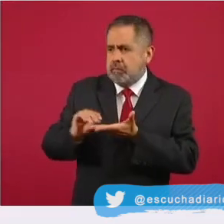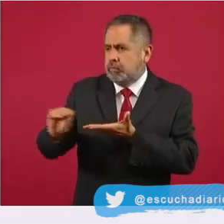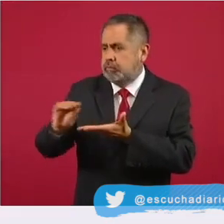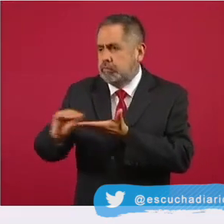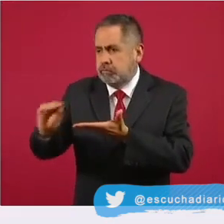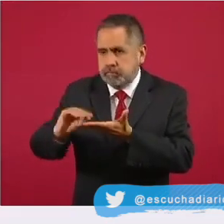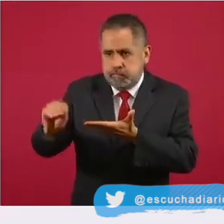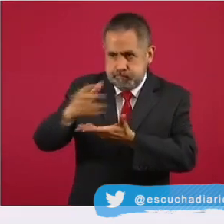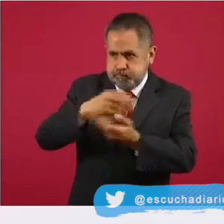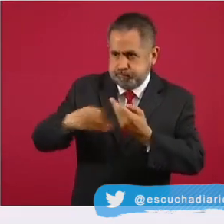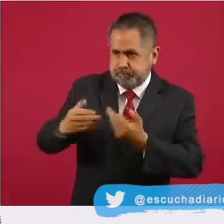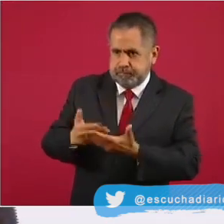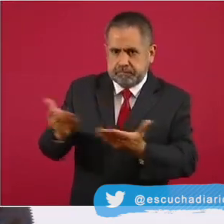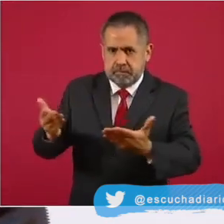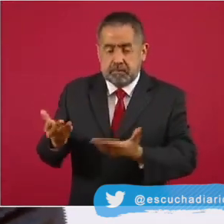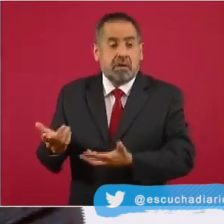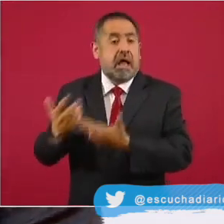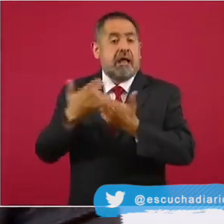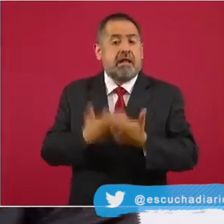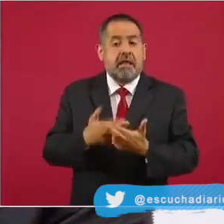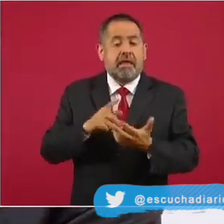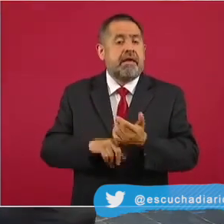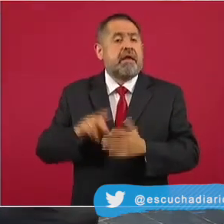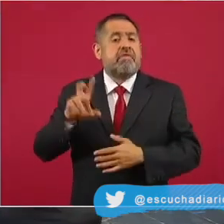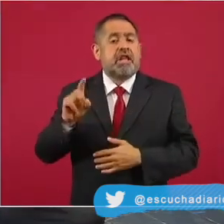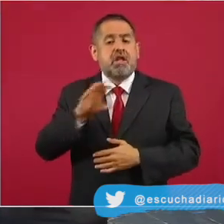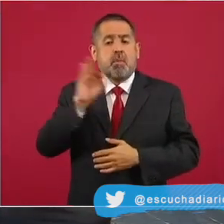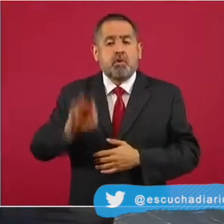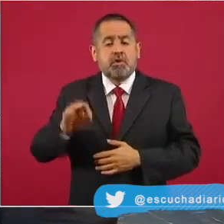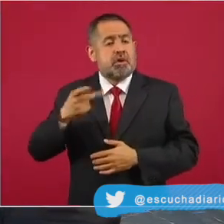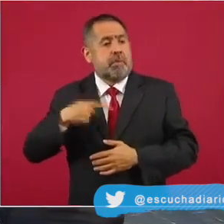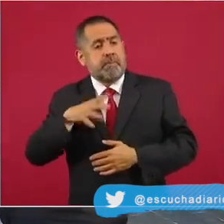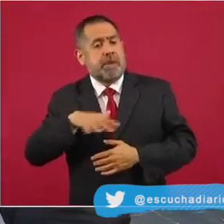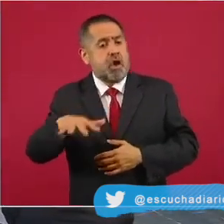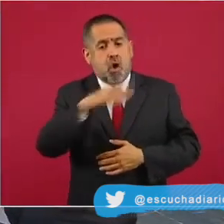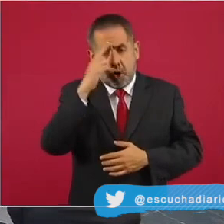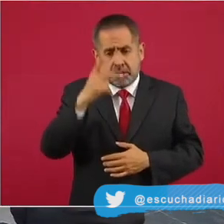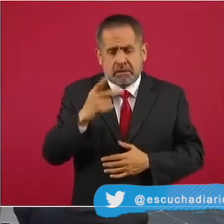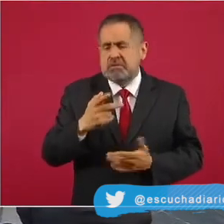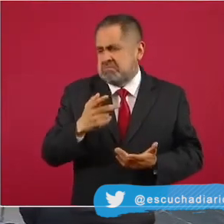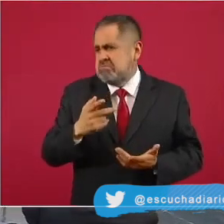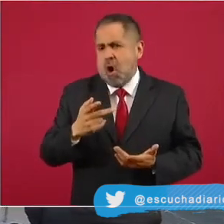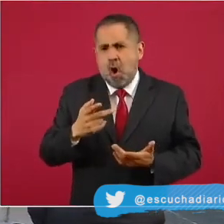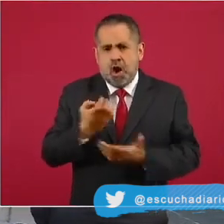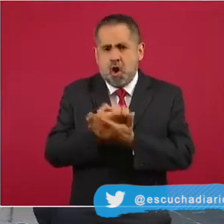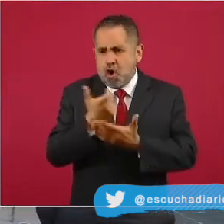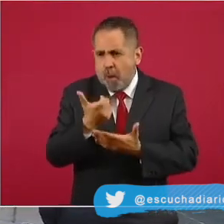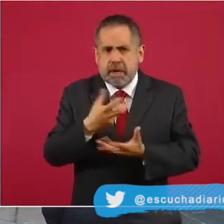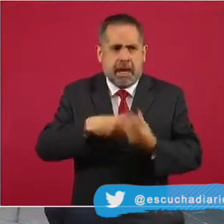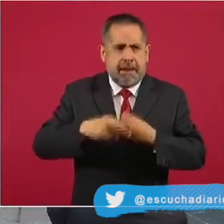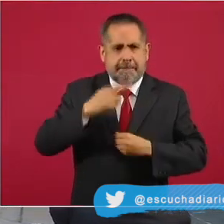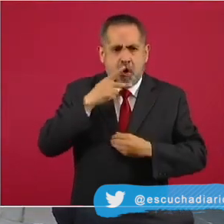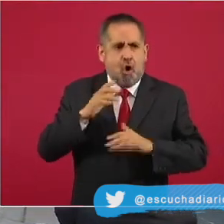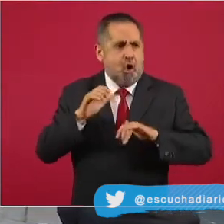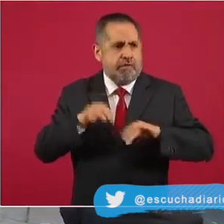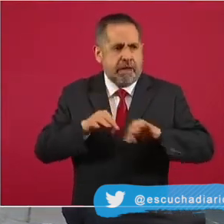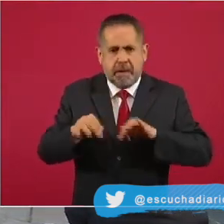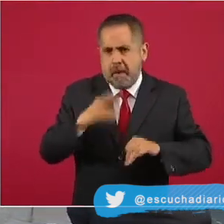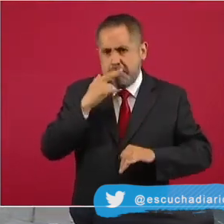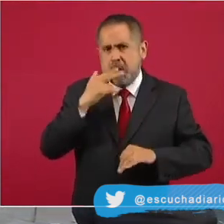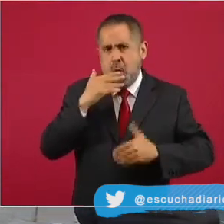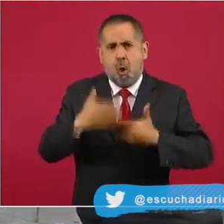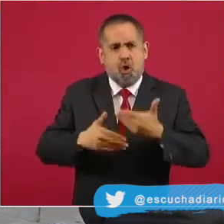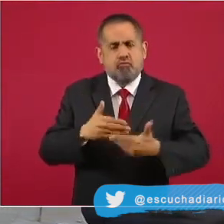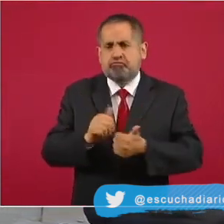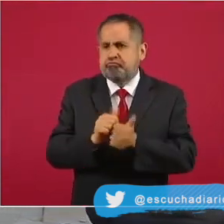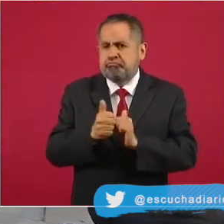resto, el 30% de los mexicanos con mejores condiciones económicas y de trabajo,